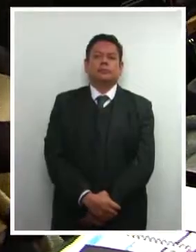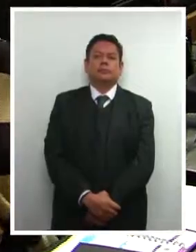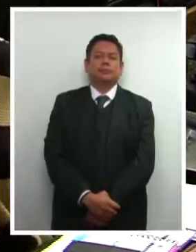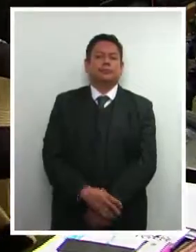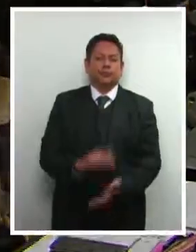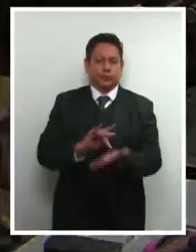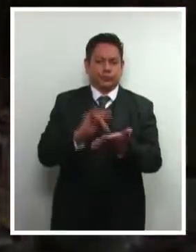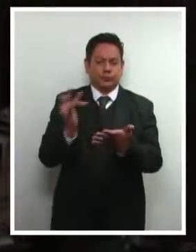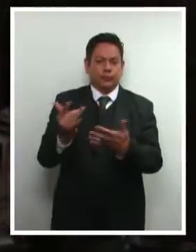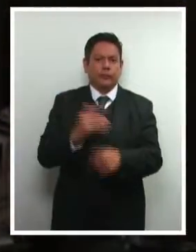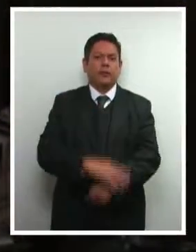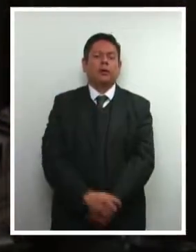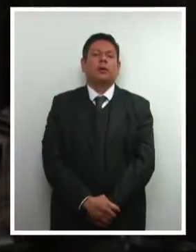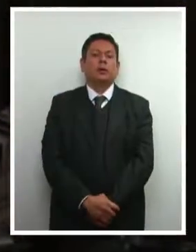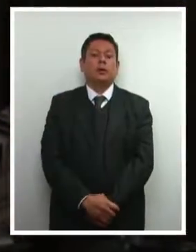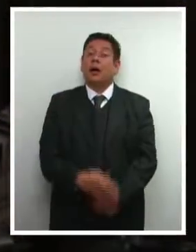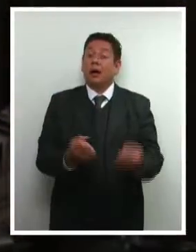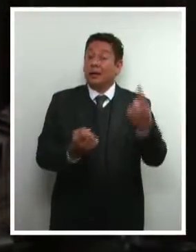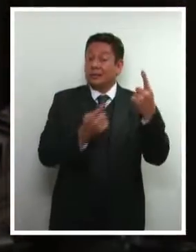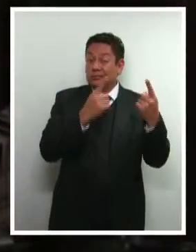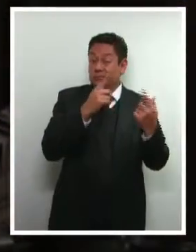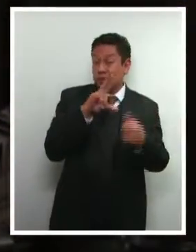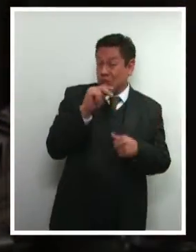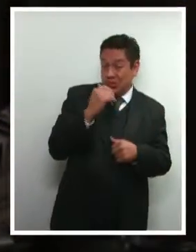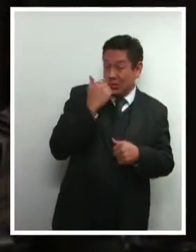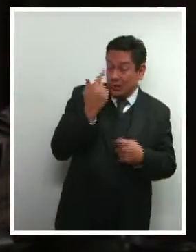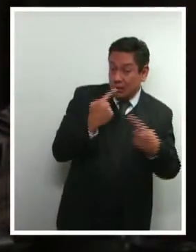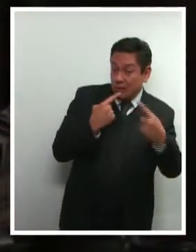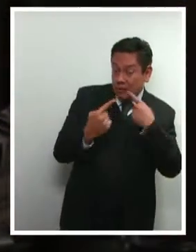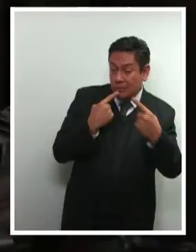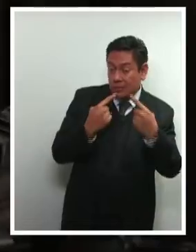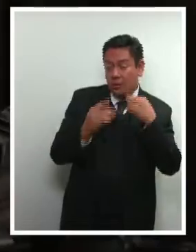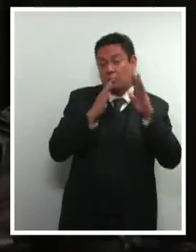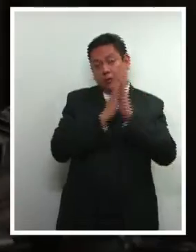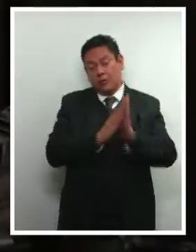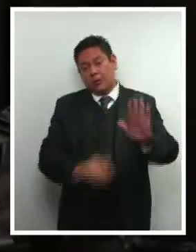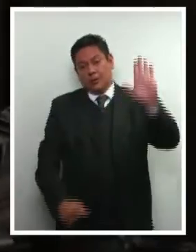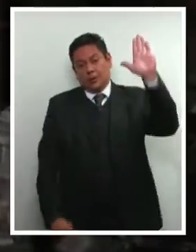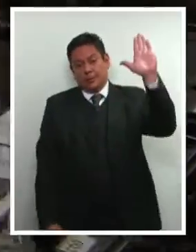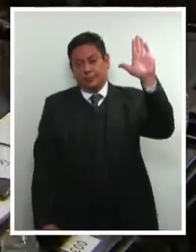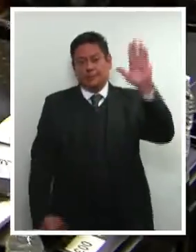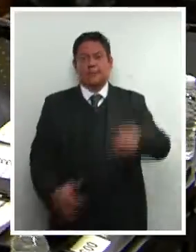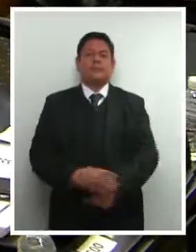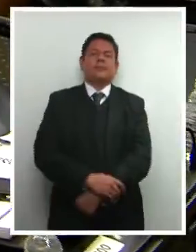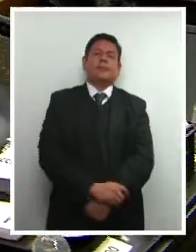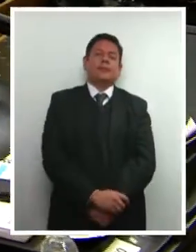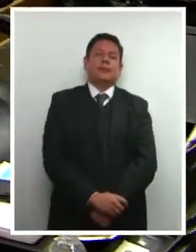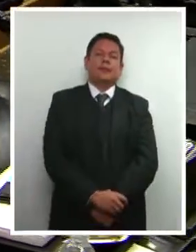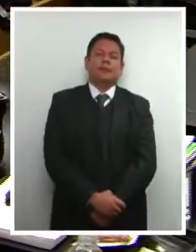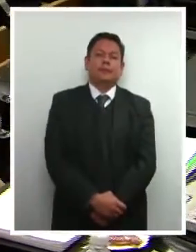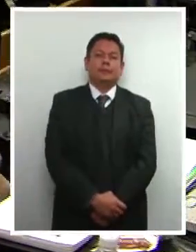Muchas gracias. Las y los constituyentes que estén por la negativa, sírvanse manifestarlo.